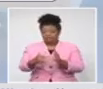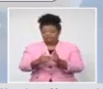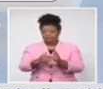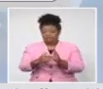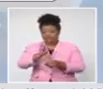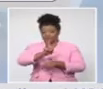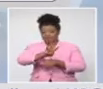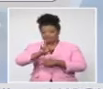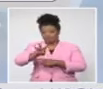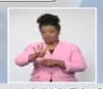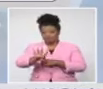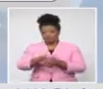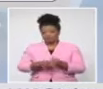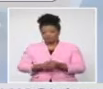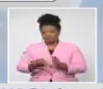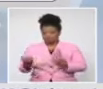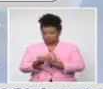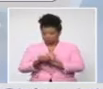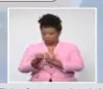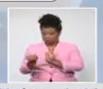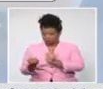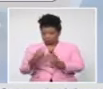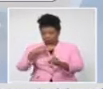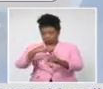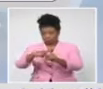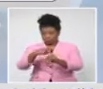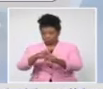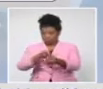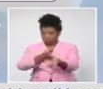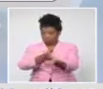12.334 y confirmados activos